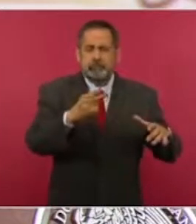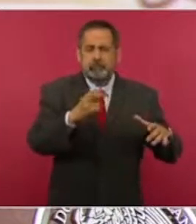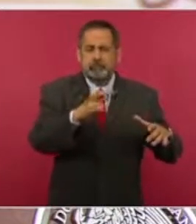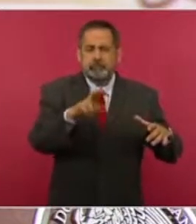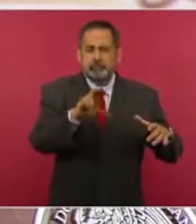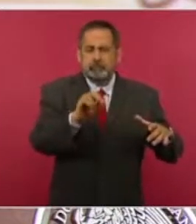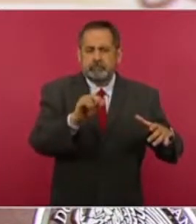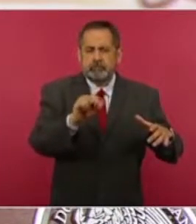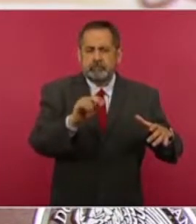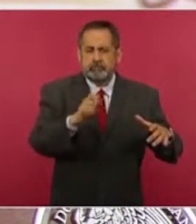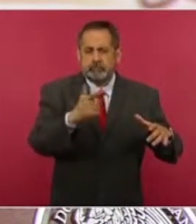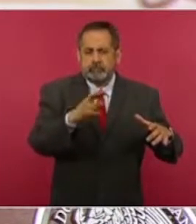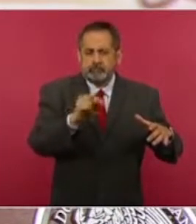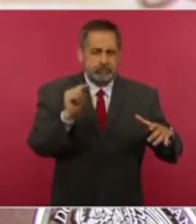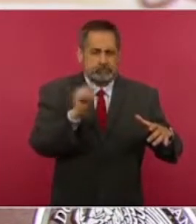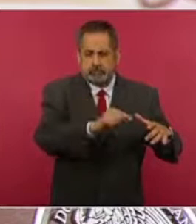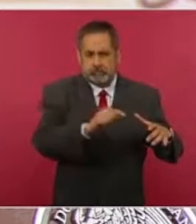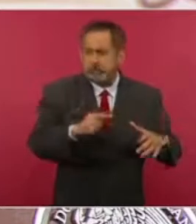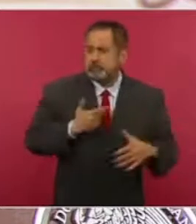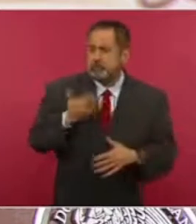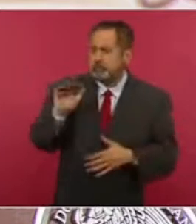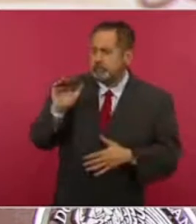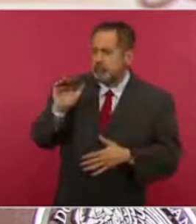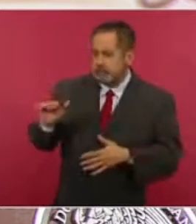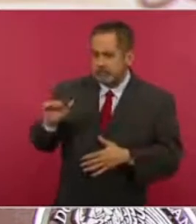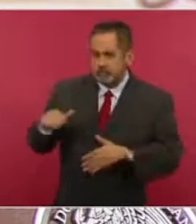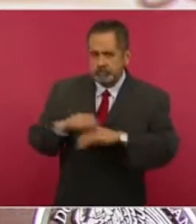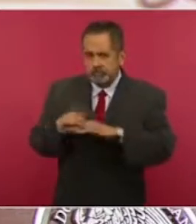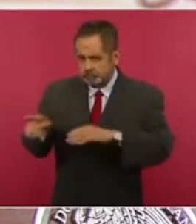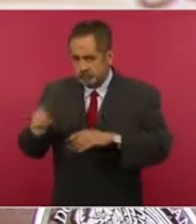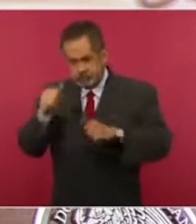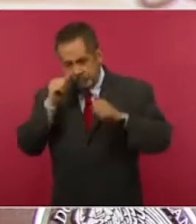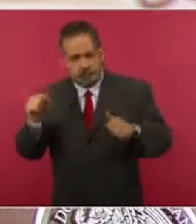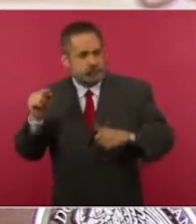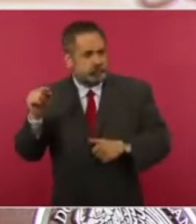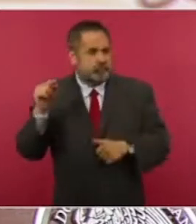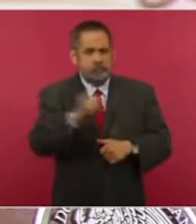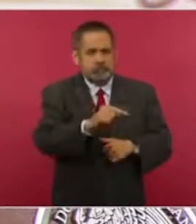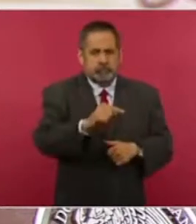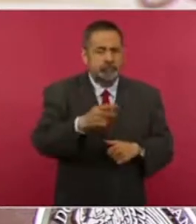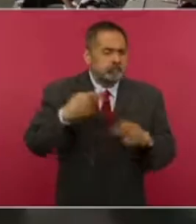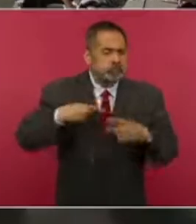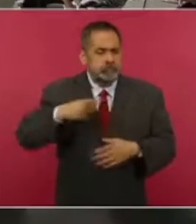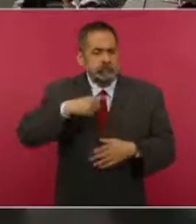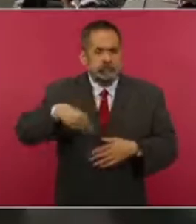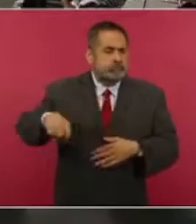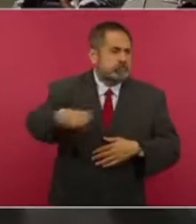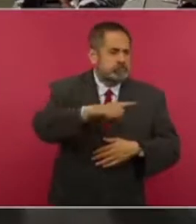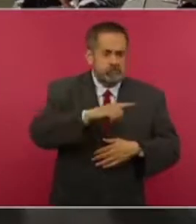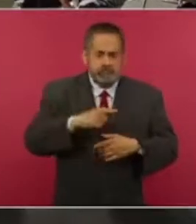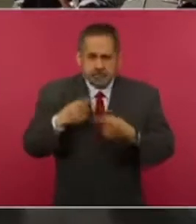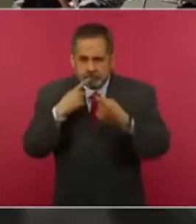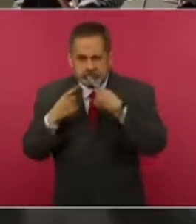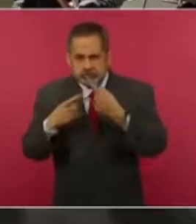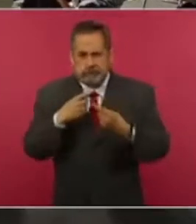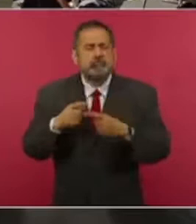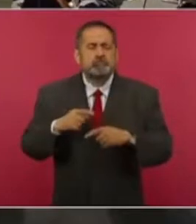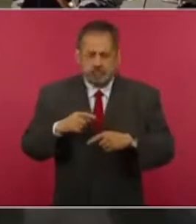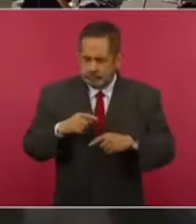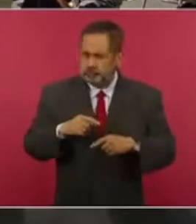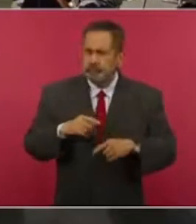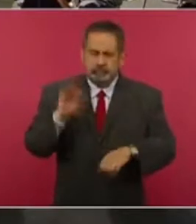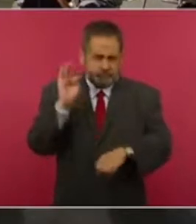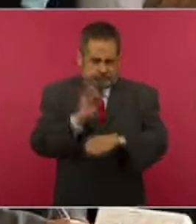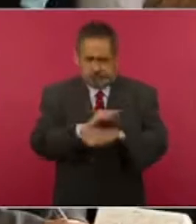Entonces, le vamos a pedir que atienda a los trabajadores y va a haber justicia